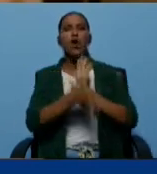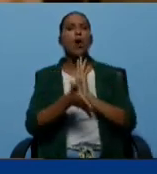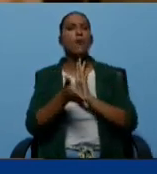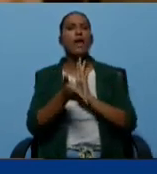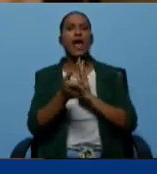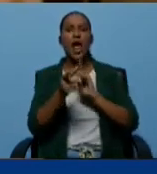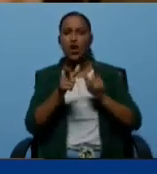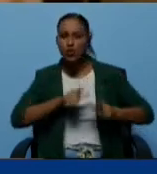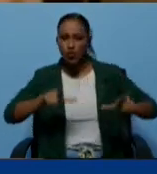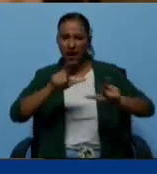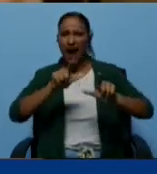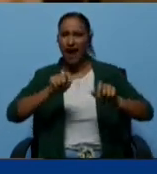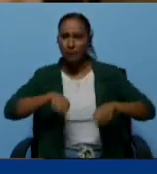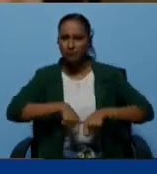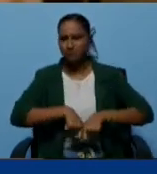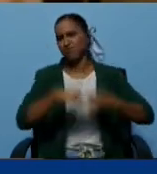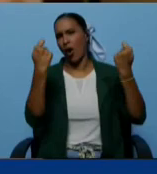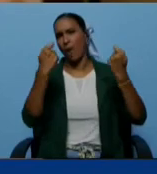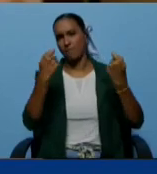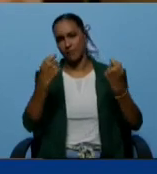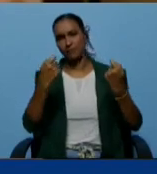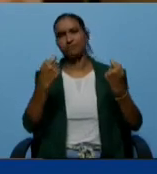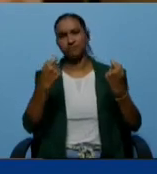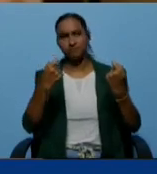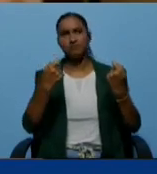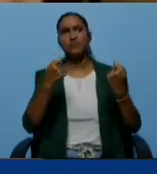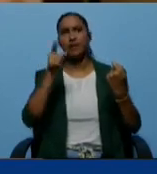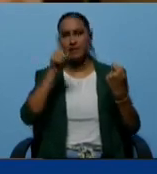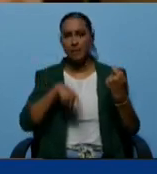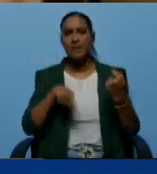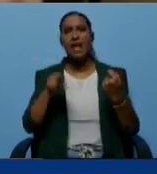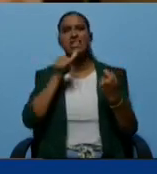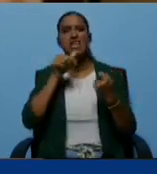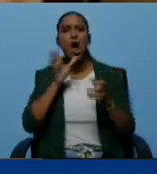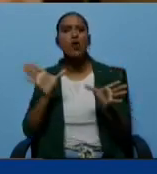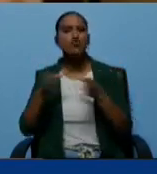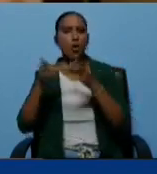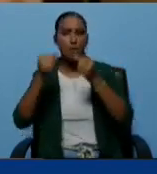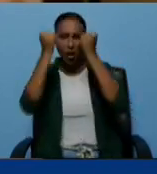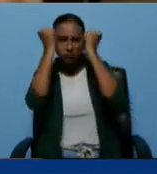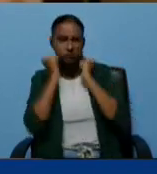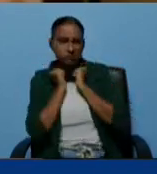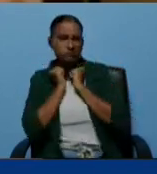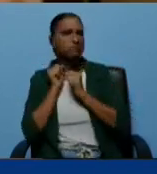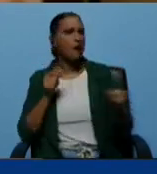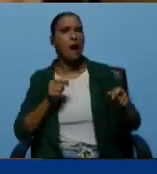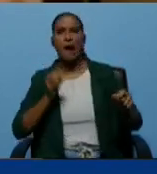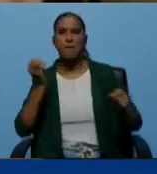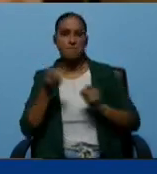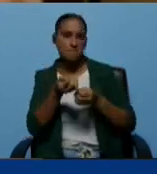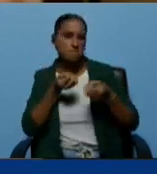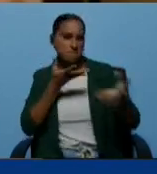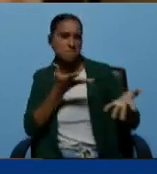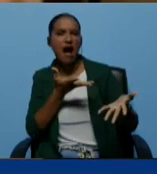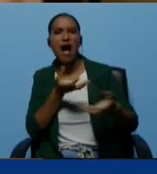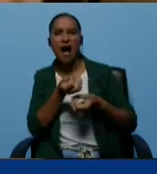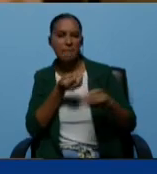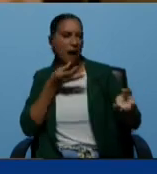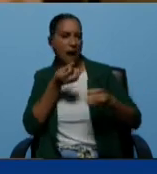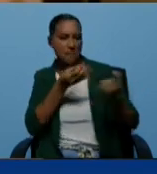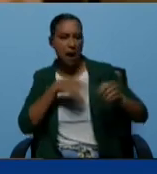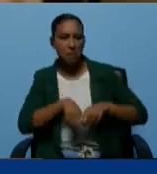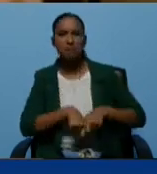hacer aquí un muy breve balance de los daños causados por los grupos terroristas que desataron la furia el 29 y 30 de